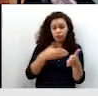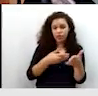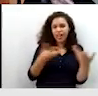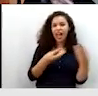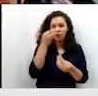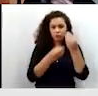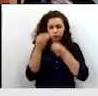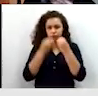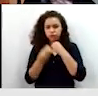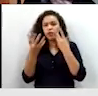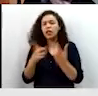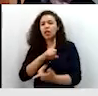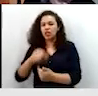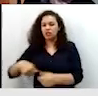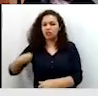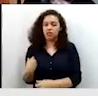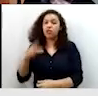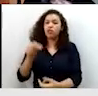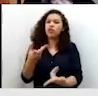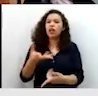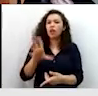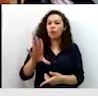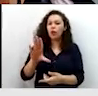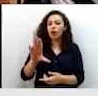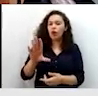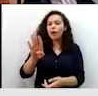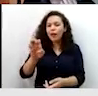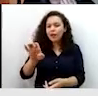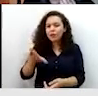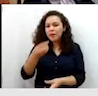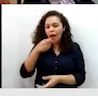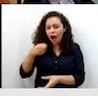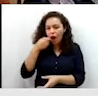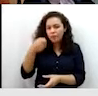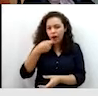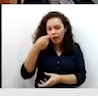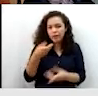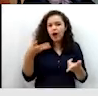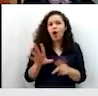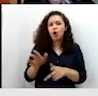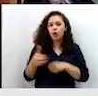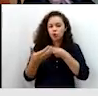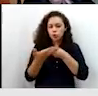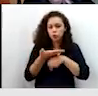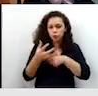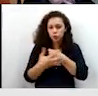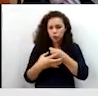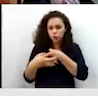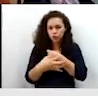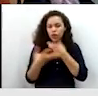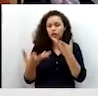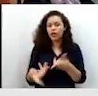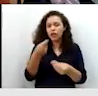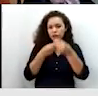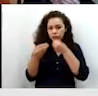las papillas, los consomés, las sopitas que les llegan a dar a los niños pequeños. Algo que también es importante aquí es que